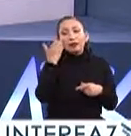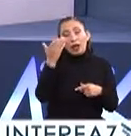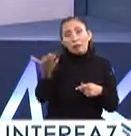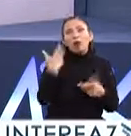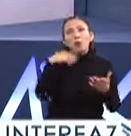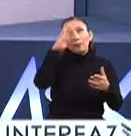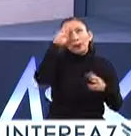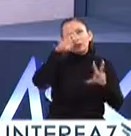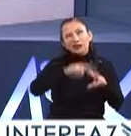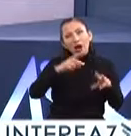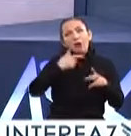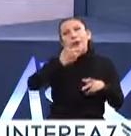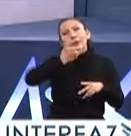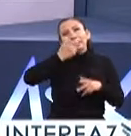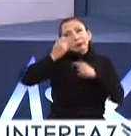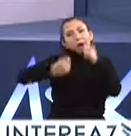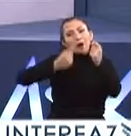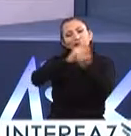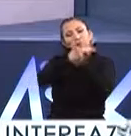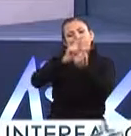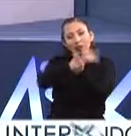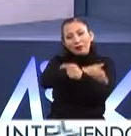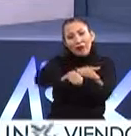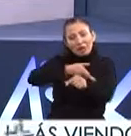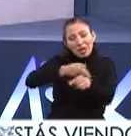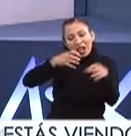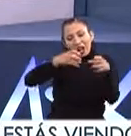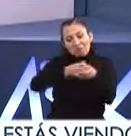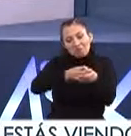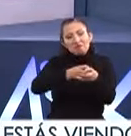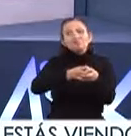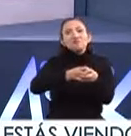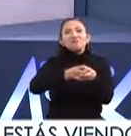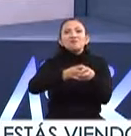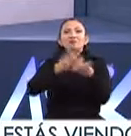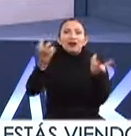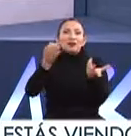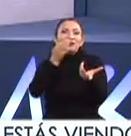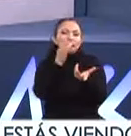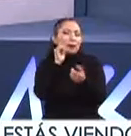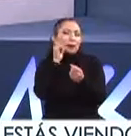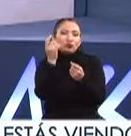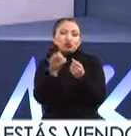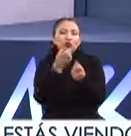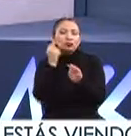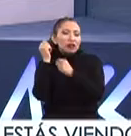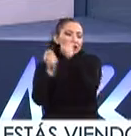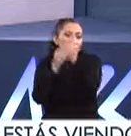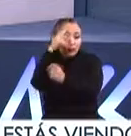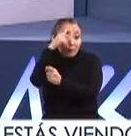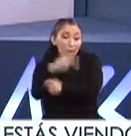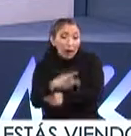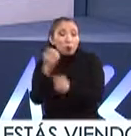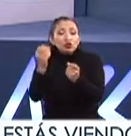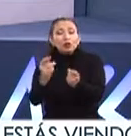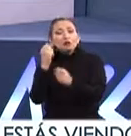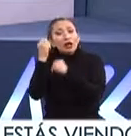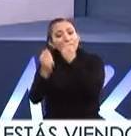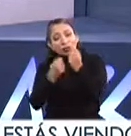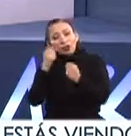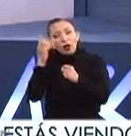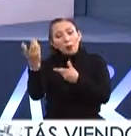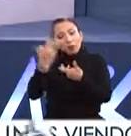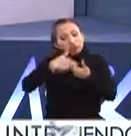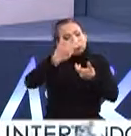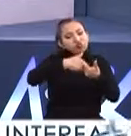de reflexión, de tradición, de convivir en familia, de pues festejar también muchas tradiciones mexicanas, muchas tradiciones que se